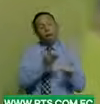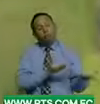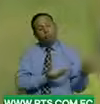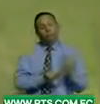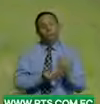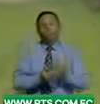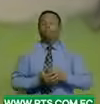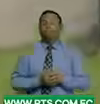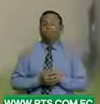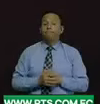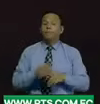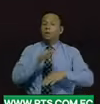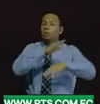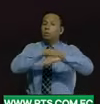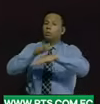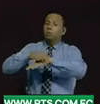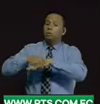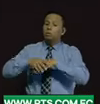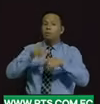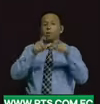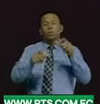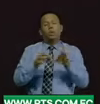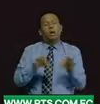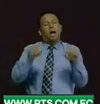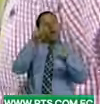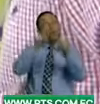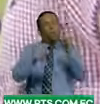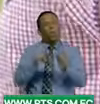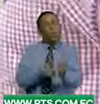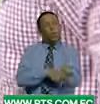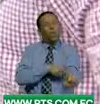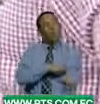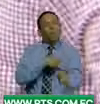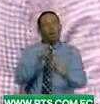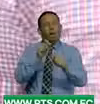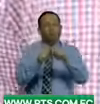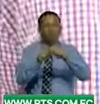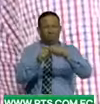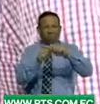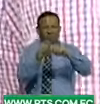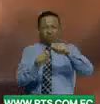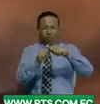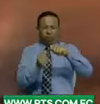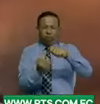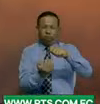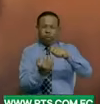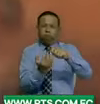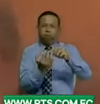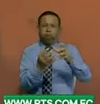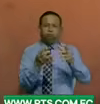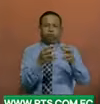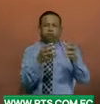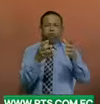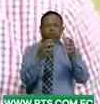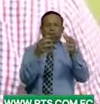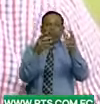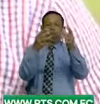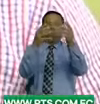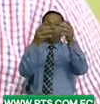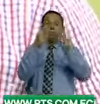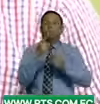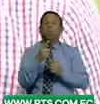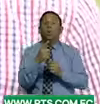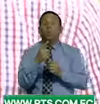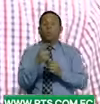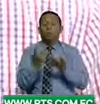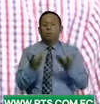quienes son adeptos a soltar globos de helio para que ese deseo económico no se les haga humo. Y estos